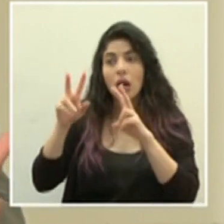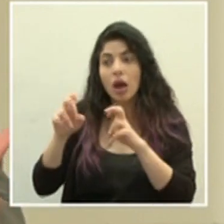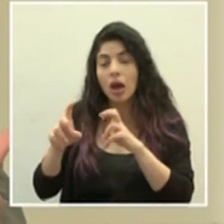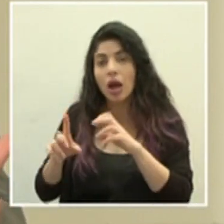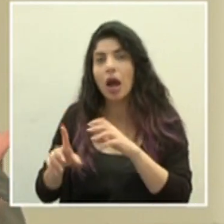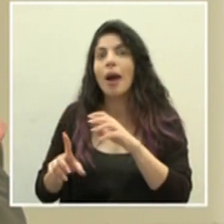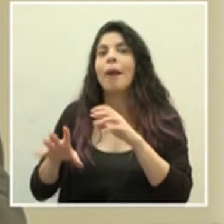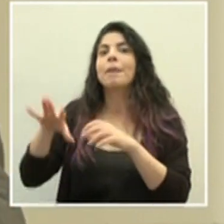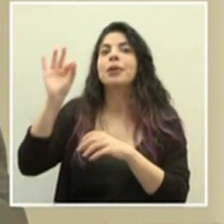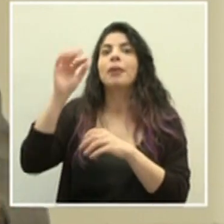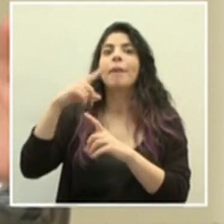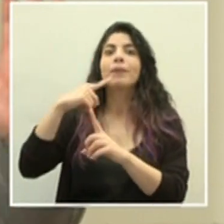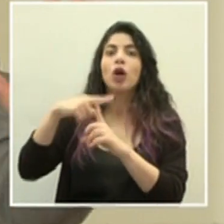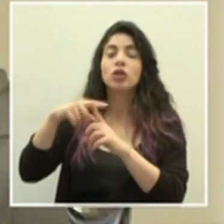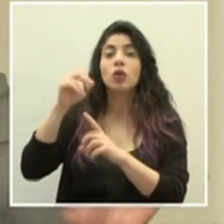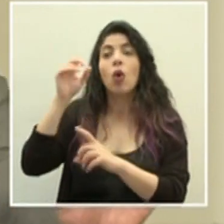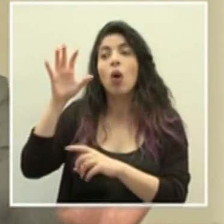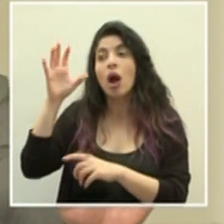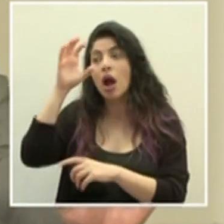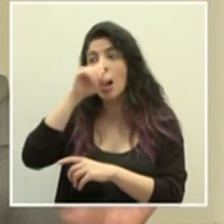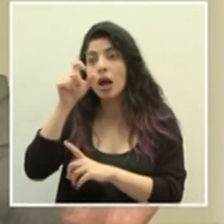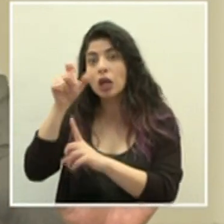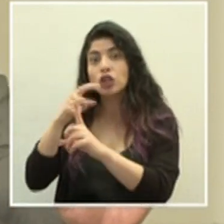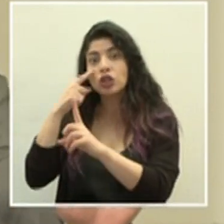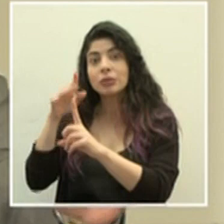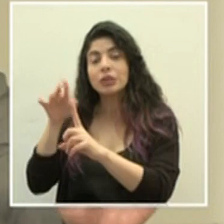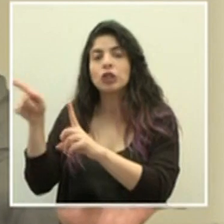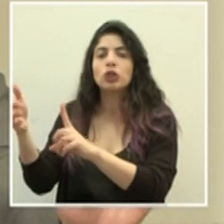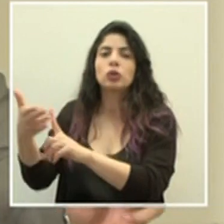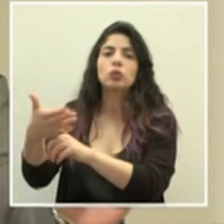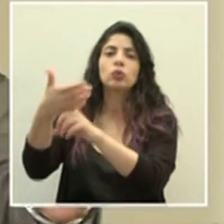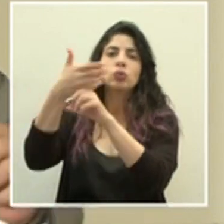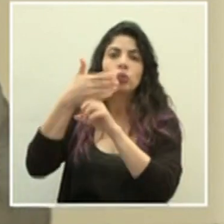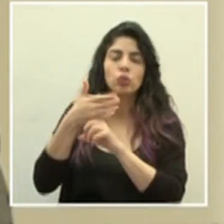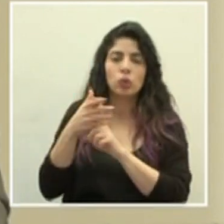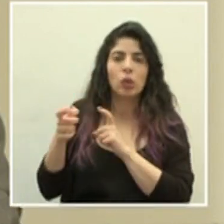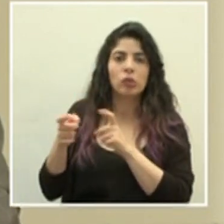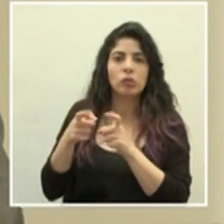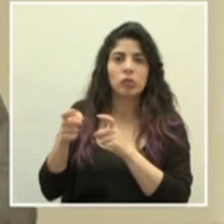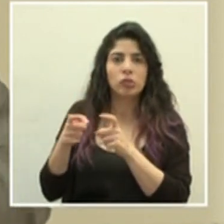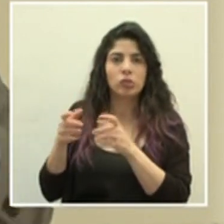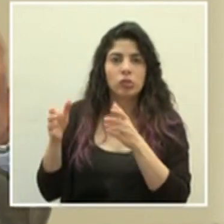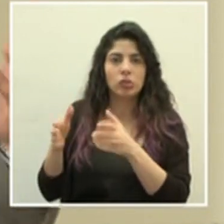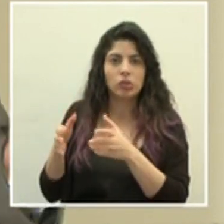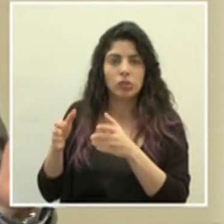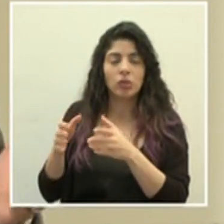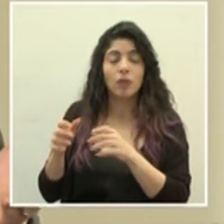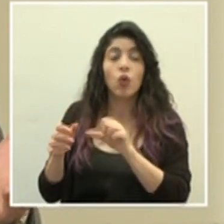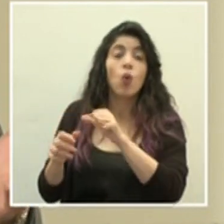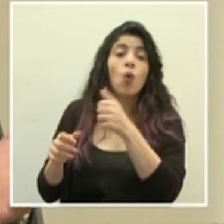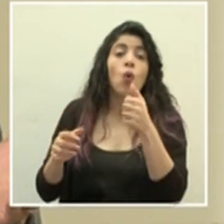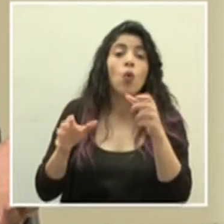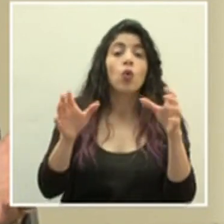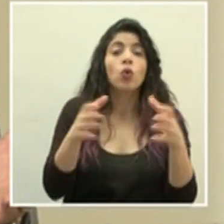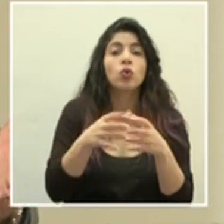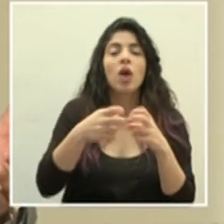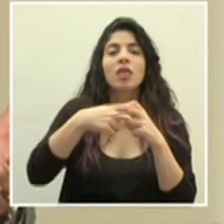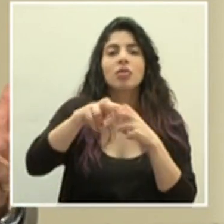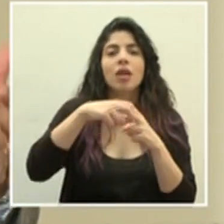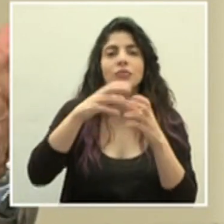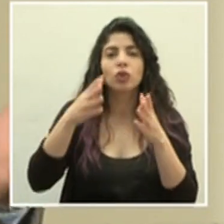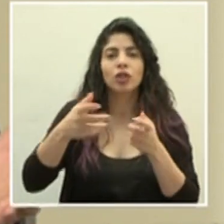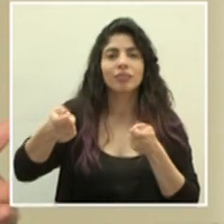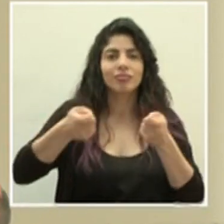como caso positivo o sospechoso y lo llevamos a este aislamiento y contención de los casos. La otra población son los